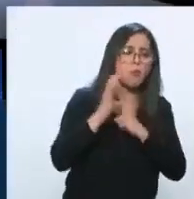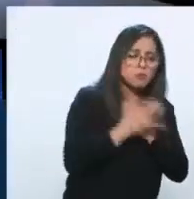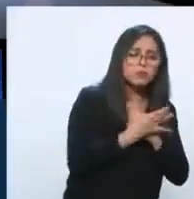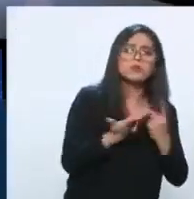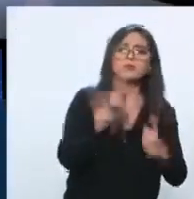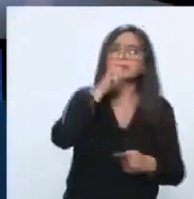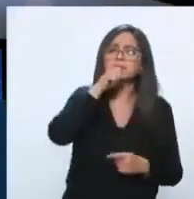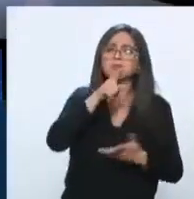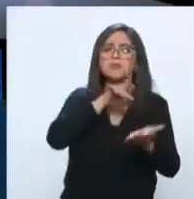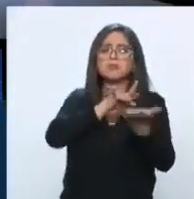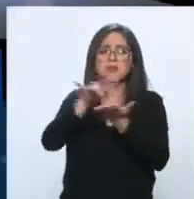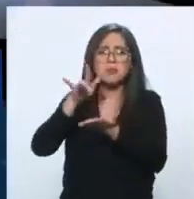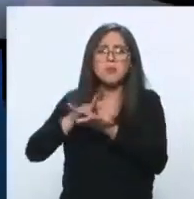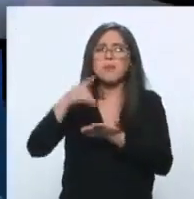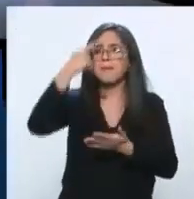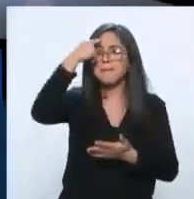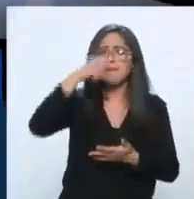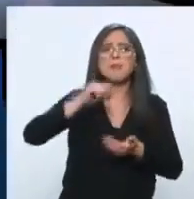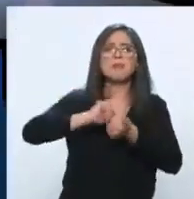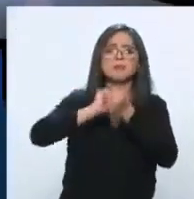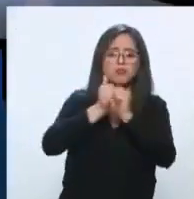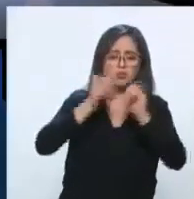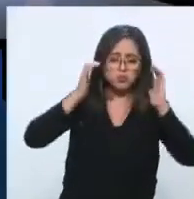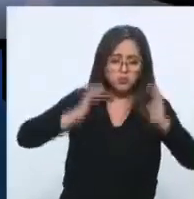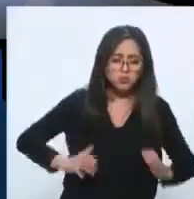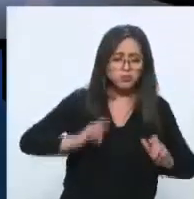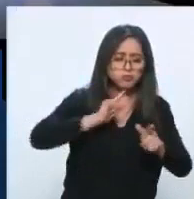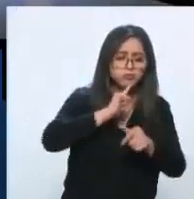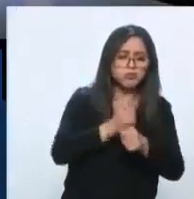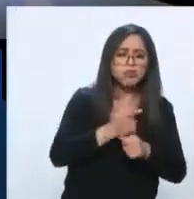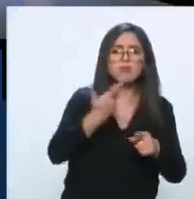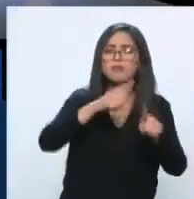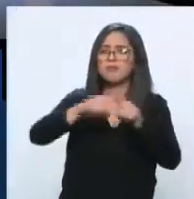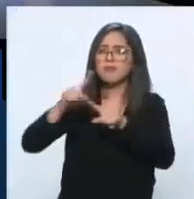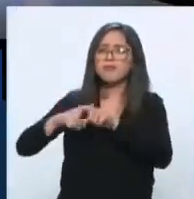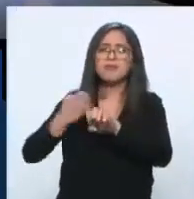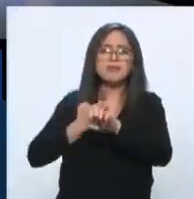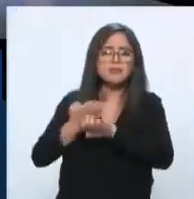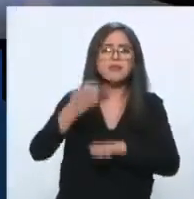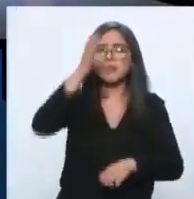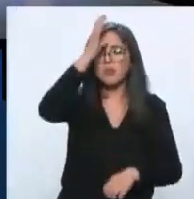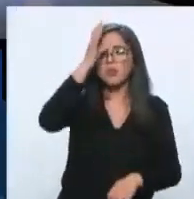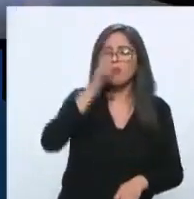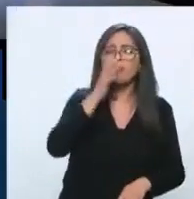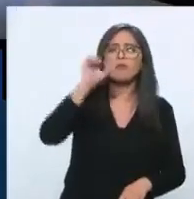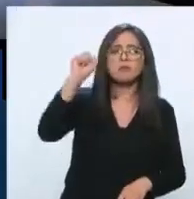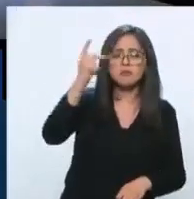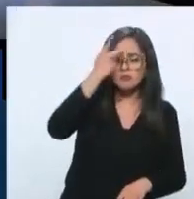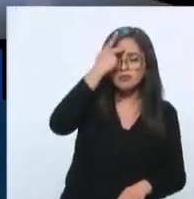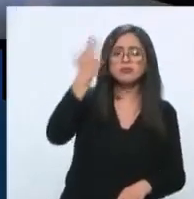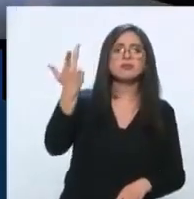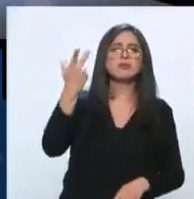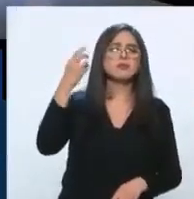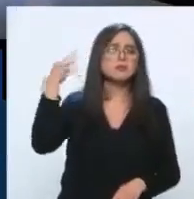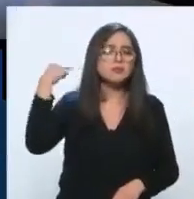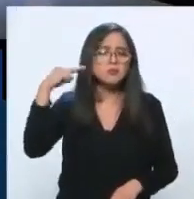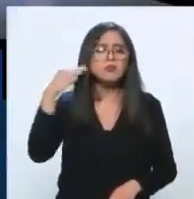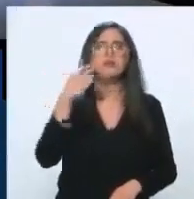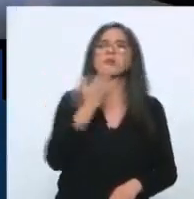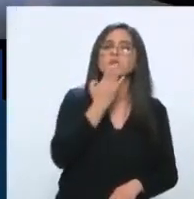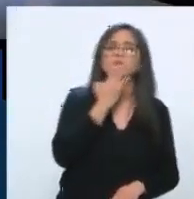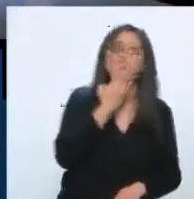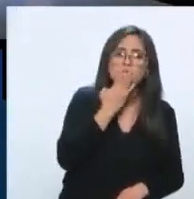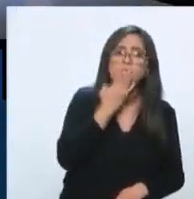de impulso de incidencia forense en diferentes estados, como en Coahuila, San Luis Potosí, Tamaulipas, Michoacán,